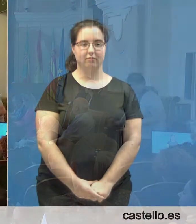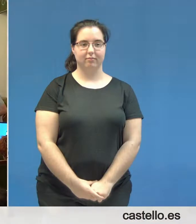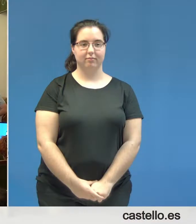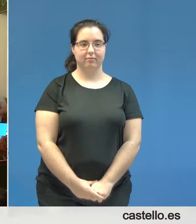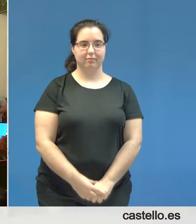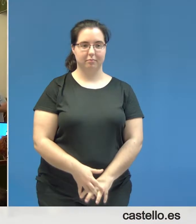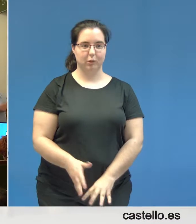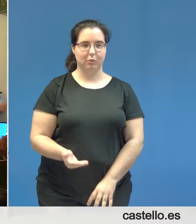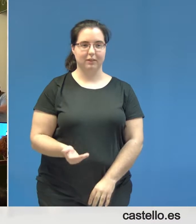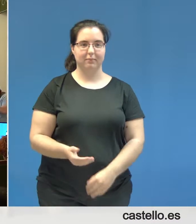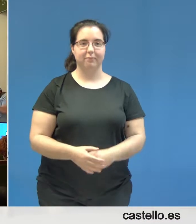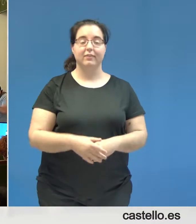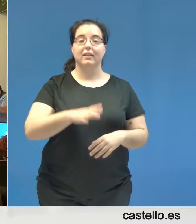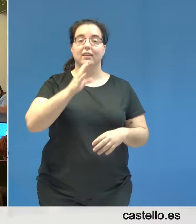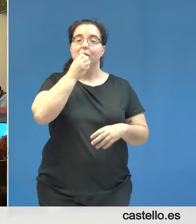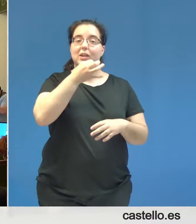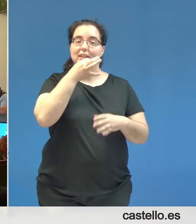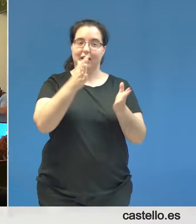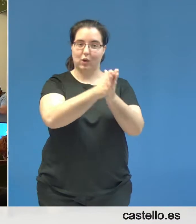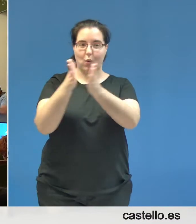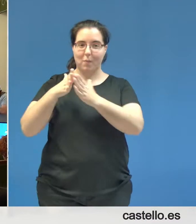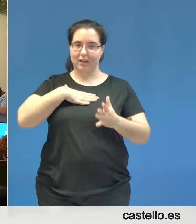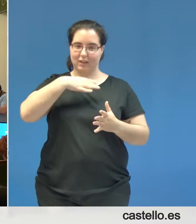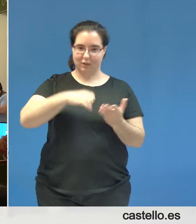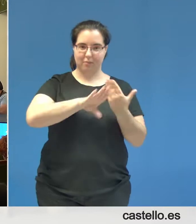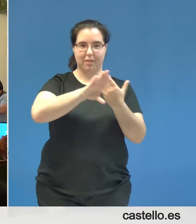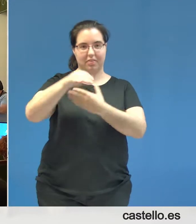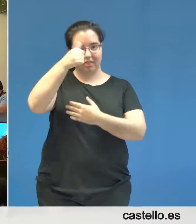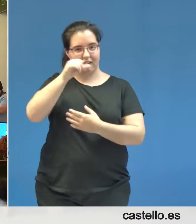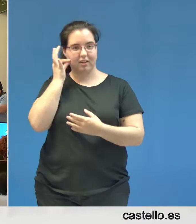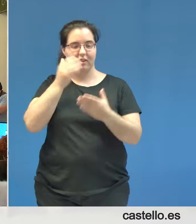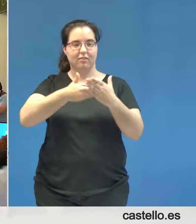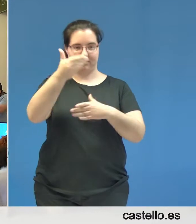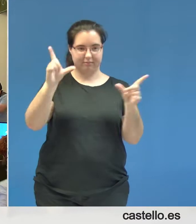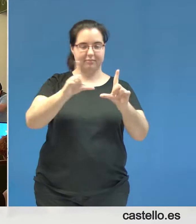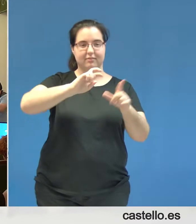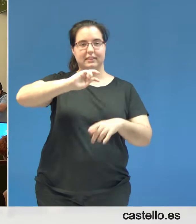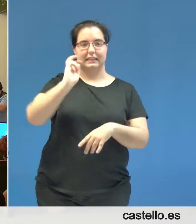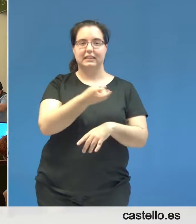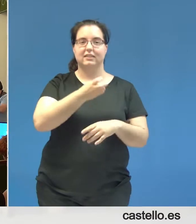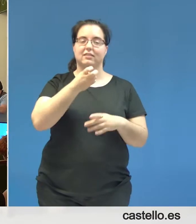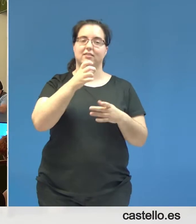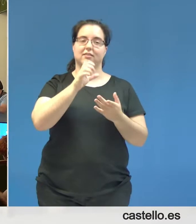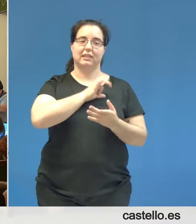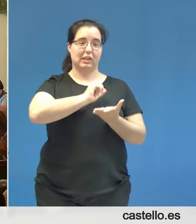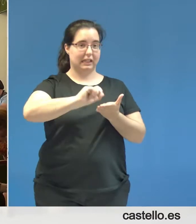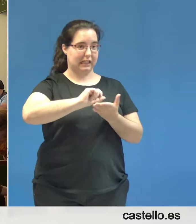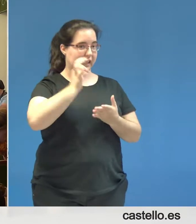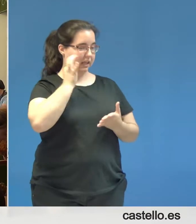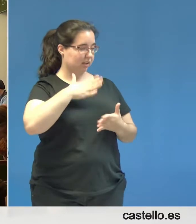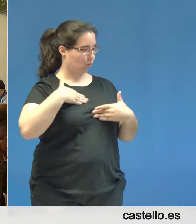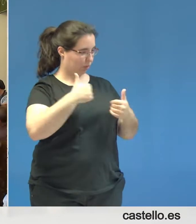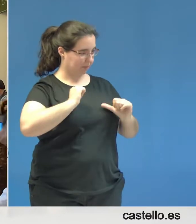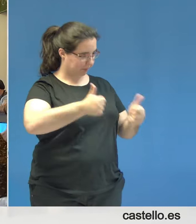Buenas tardes, compañeros y compañeras de Corporación, vecinos y vecinas, medios de comunicación. Señora secretaria, cuando quiera